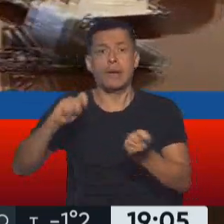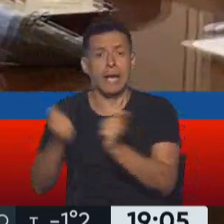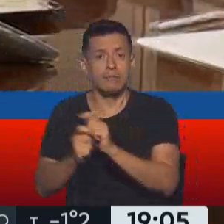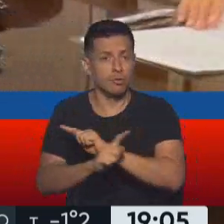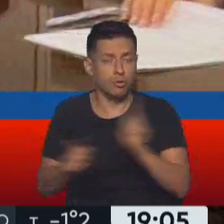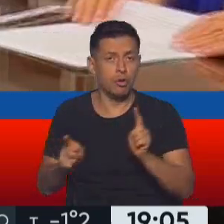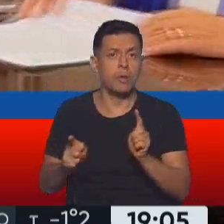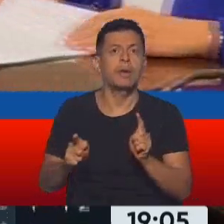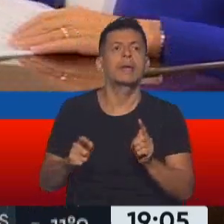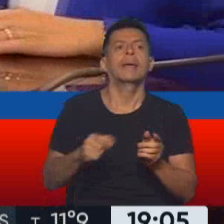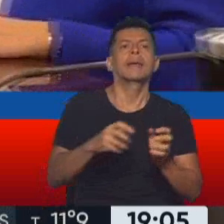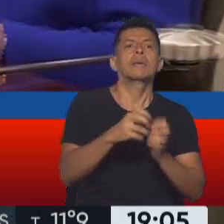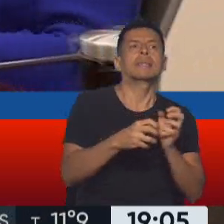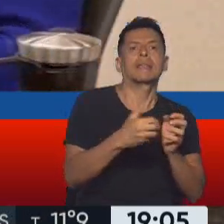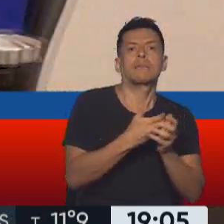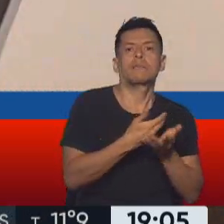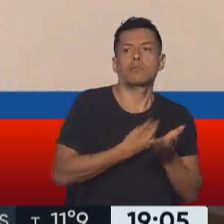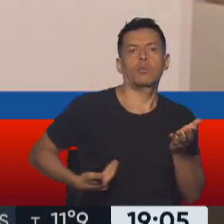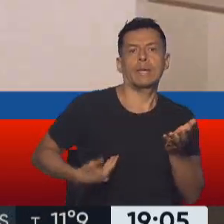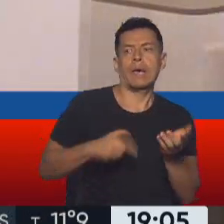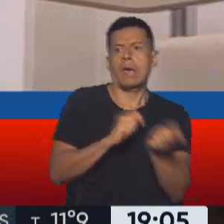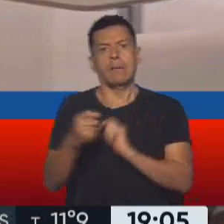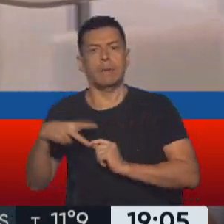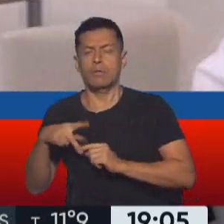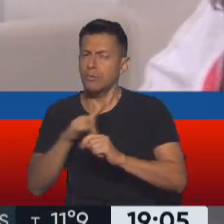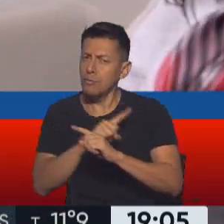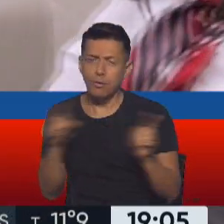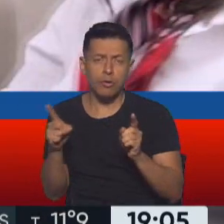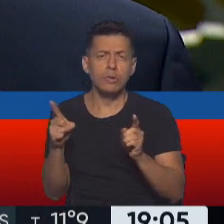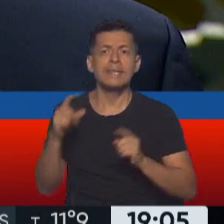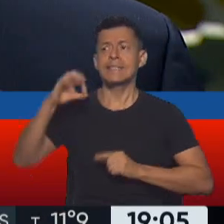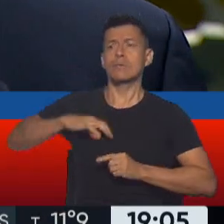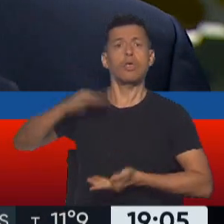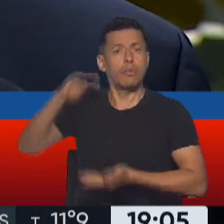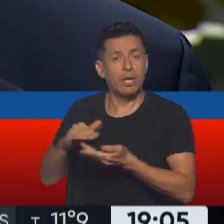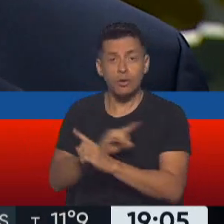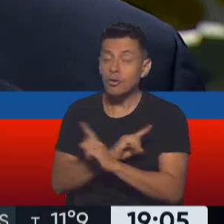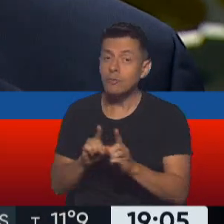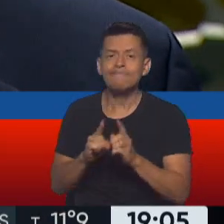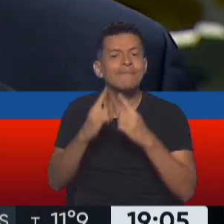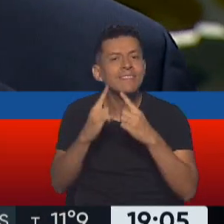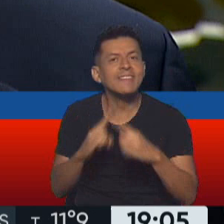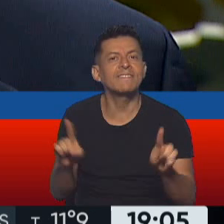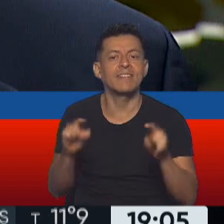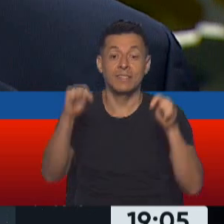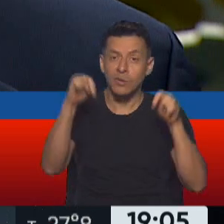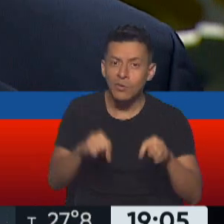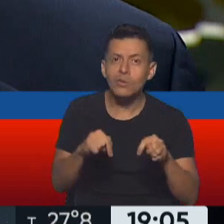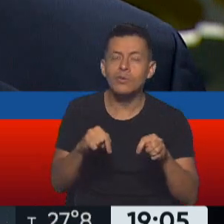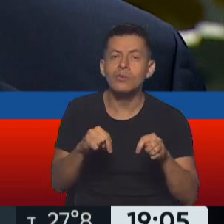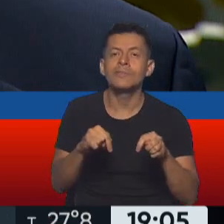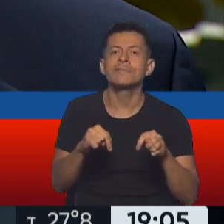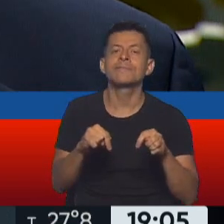de privatizaciones ni de reducción de salarios al contrario en el dow en